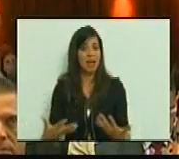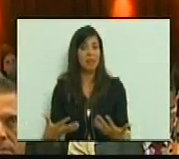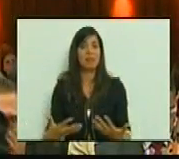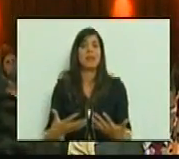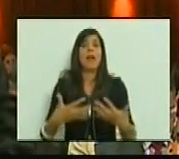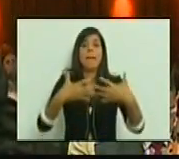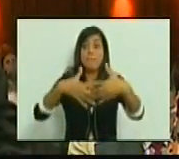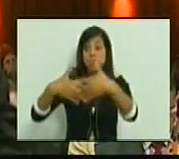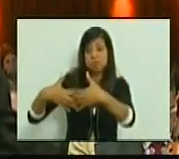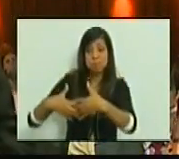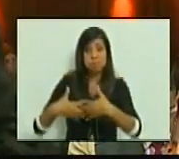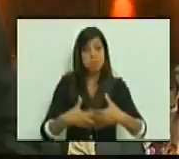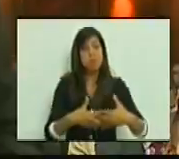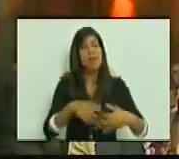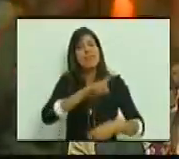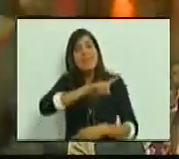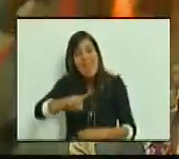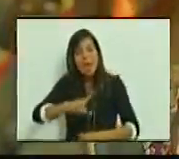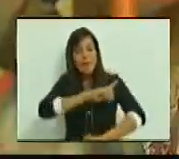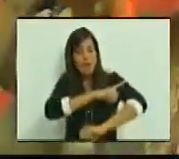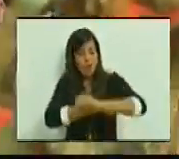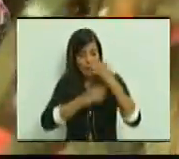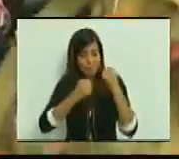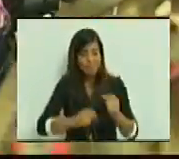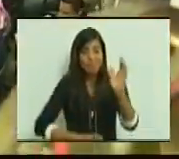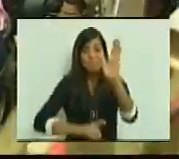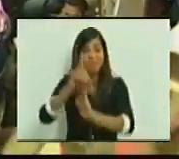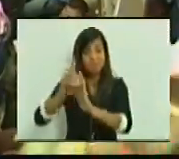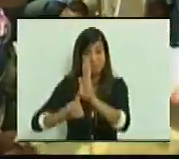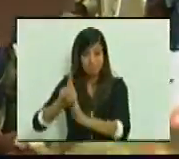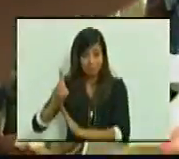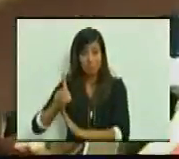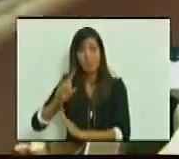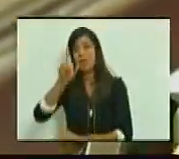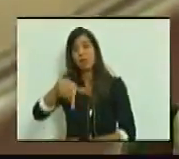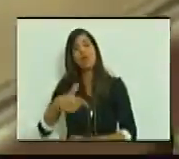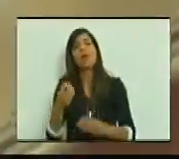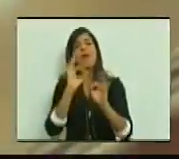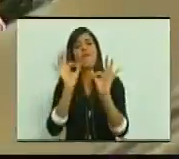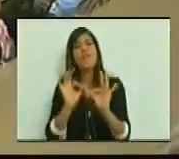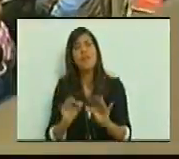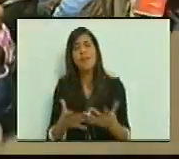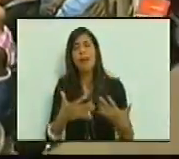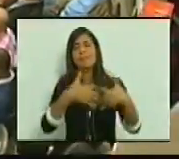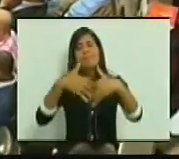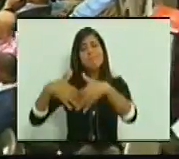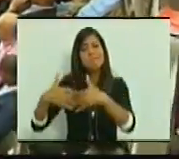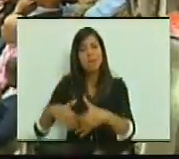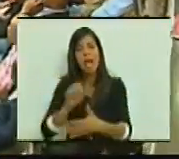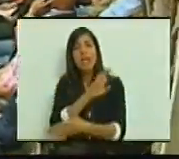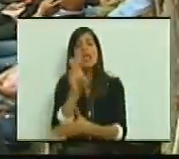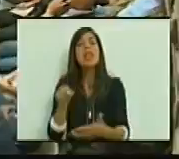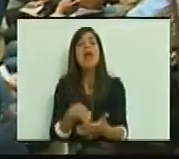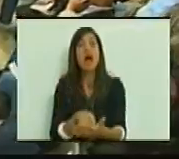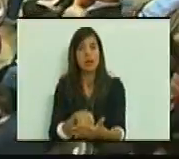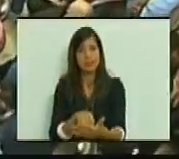fuerzas productivas del país, la elevación de las capacidades productivas nacionales, pasa